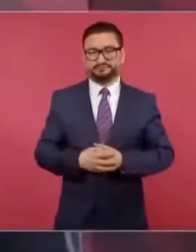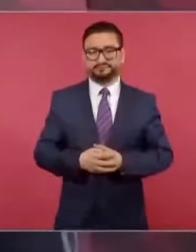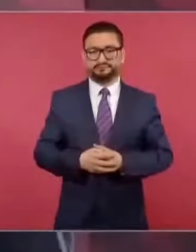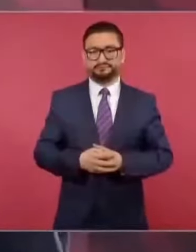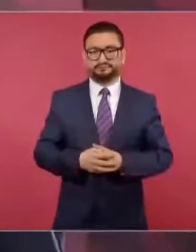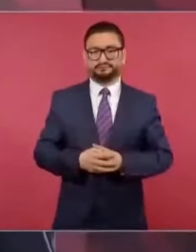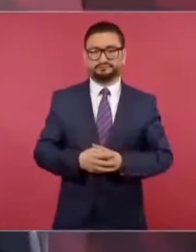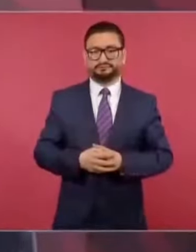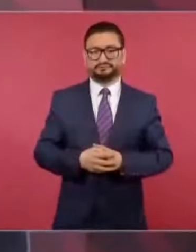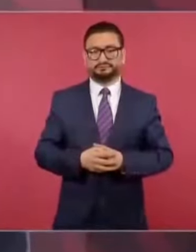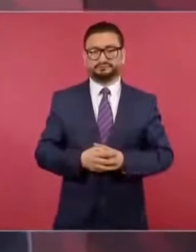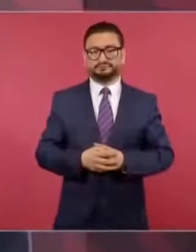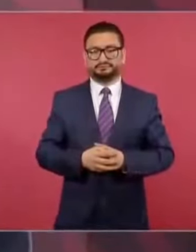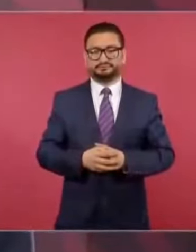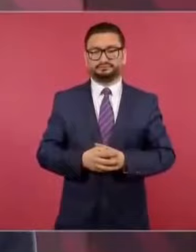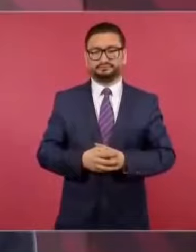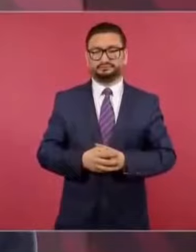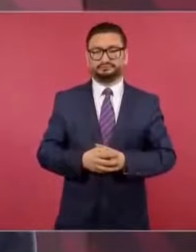les